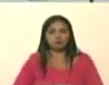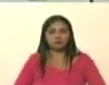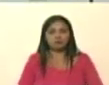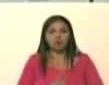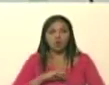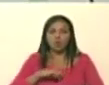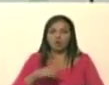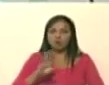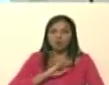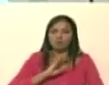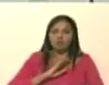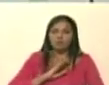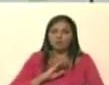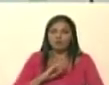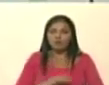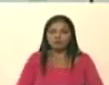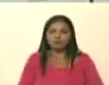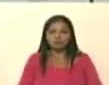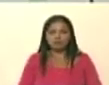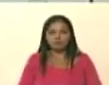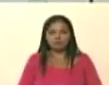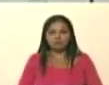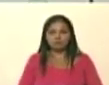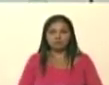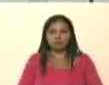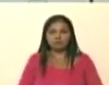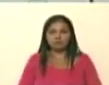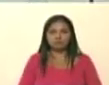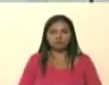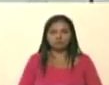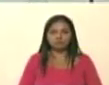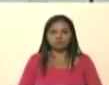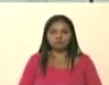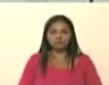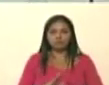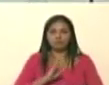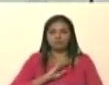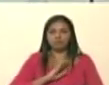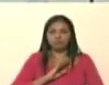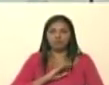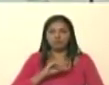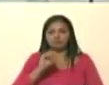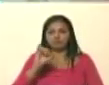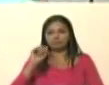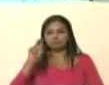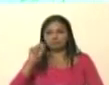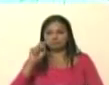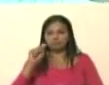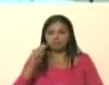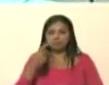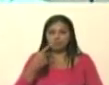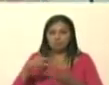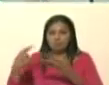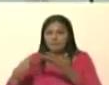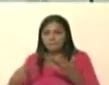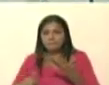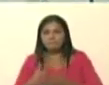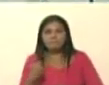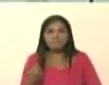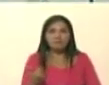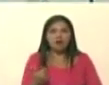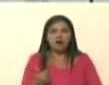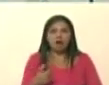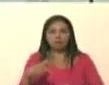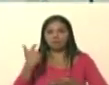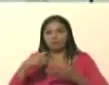alcántara indalecio aguirre miguel acosta sainz cuál más francisco